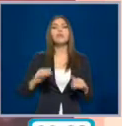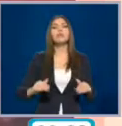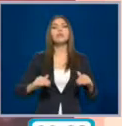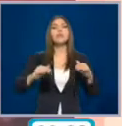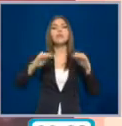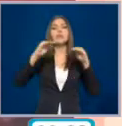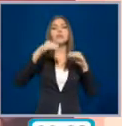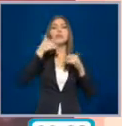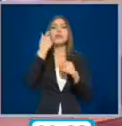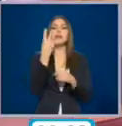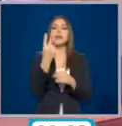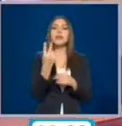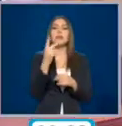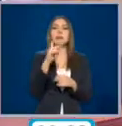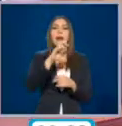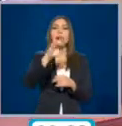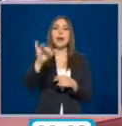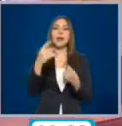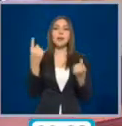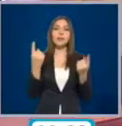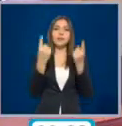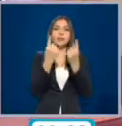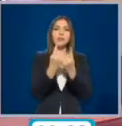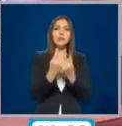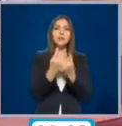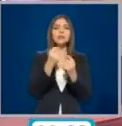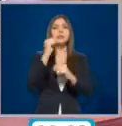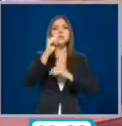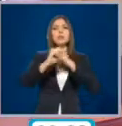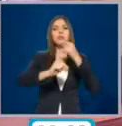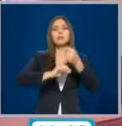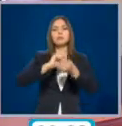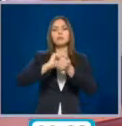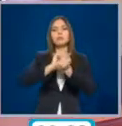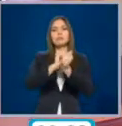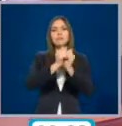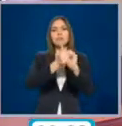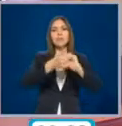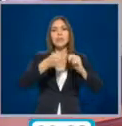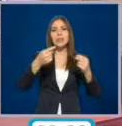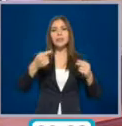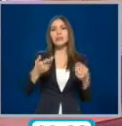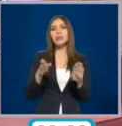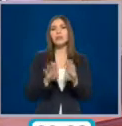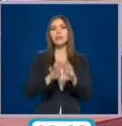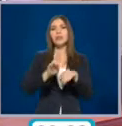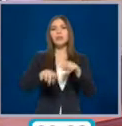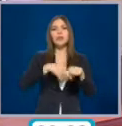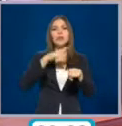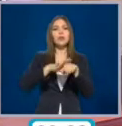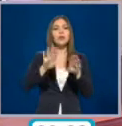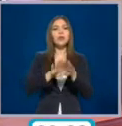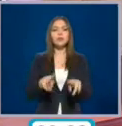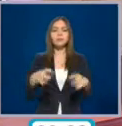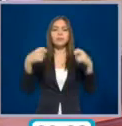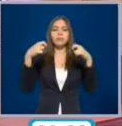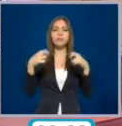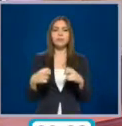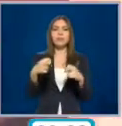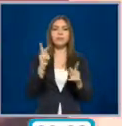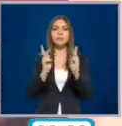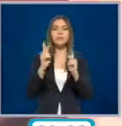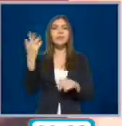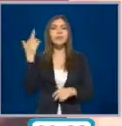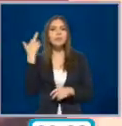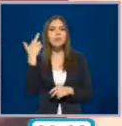pareja, pues todo esto se va a ir dando en cuanto a realmente esta apertura de sentarse a escuchar y